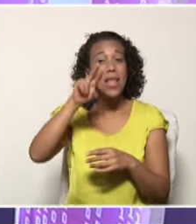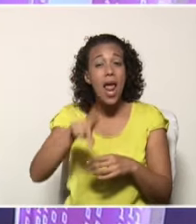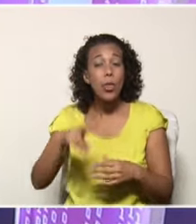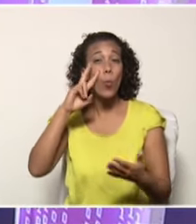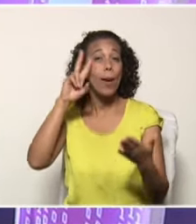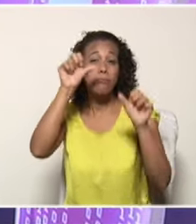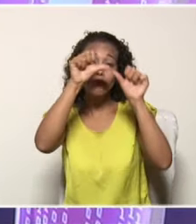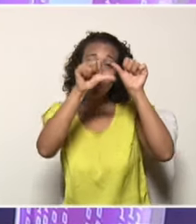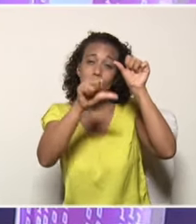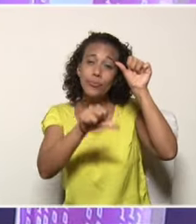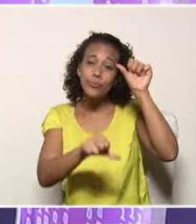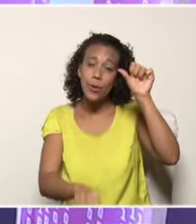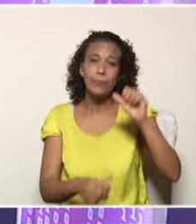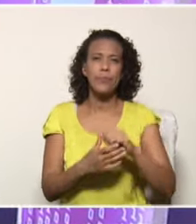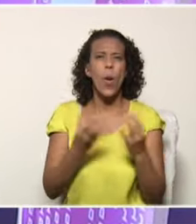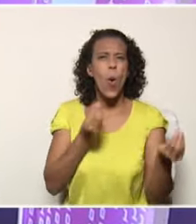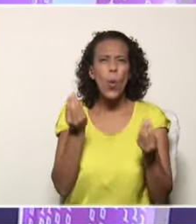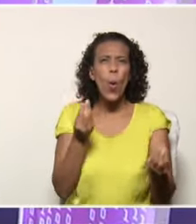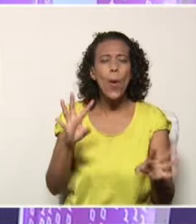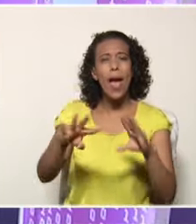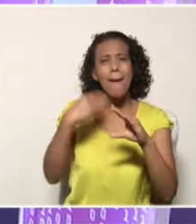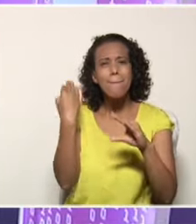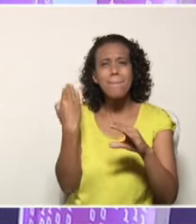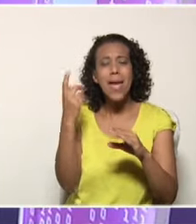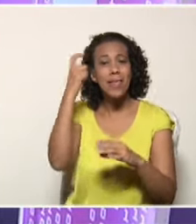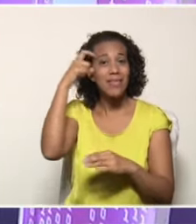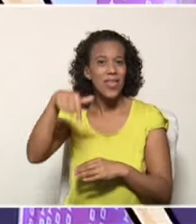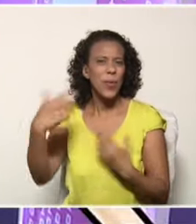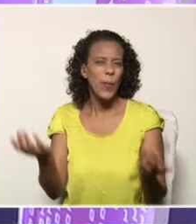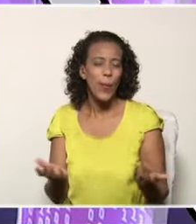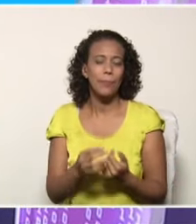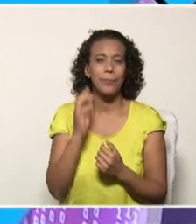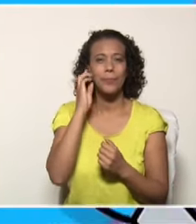en tu programa. Vamos a ver qué nos envían el día de hoy.